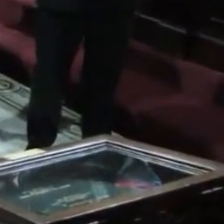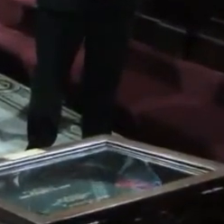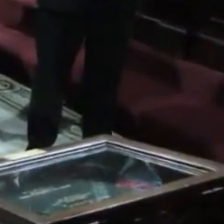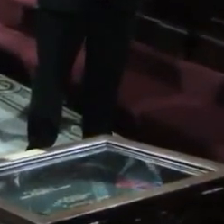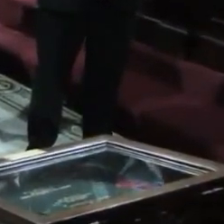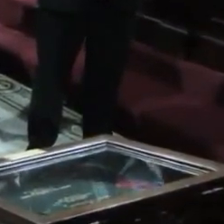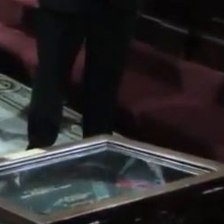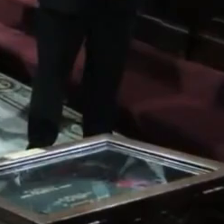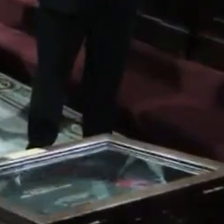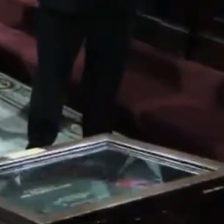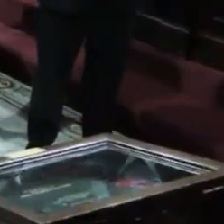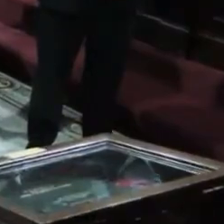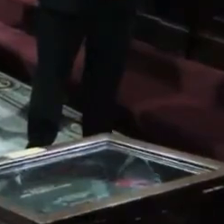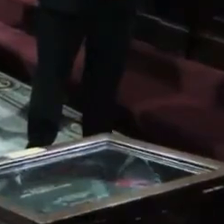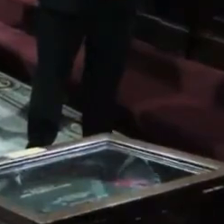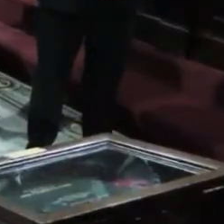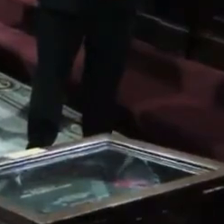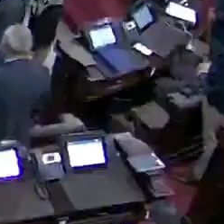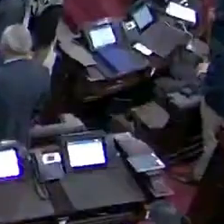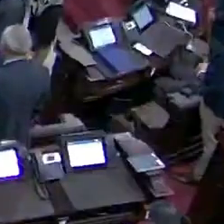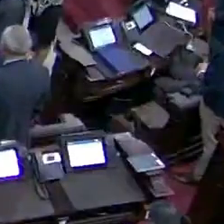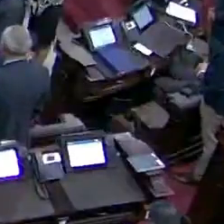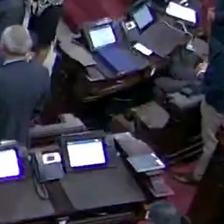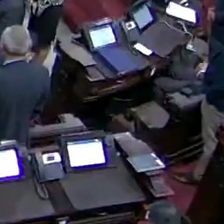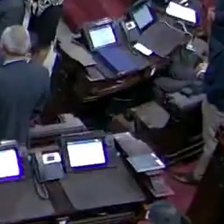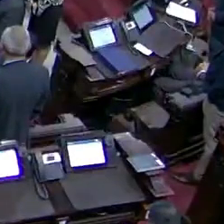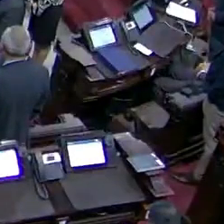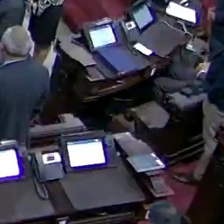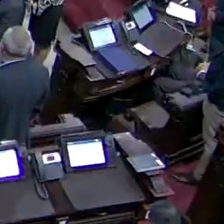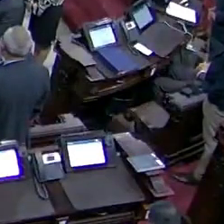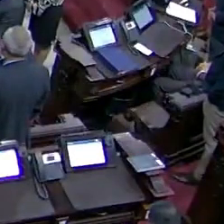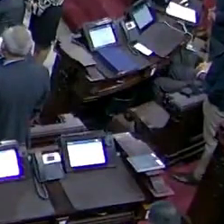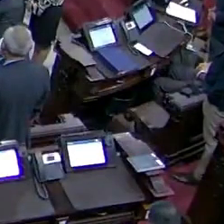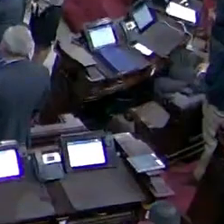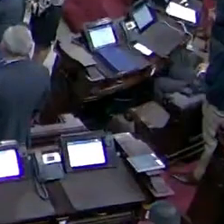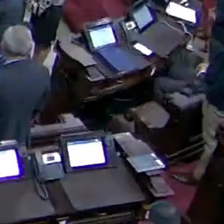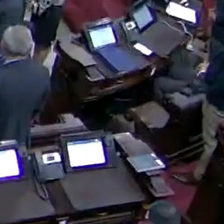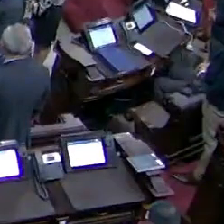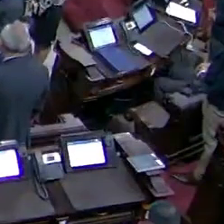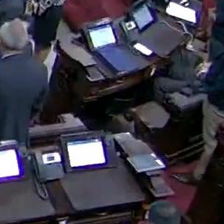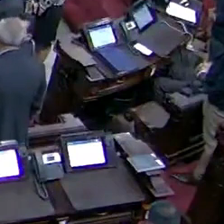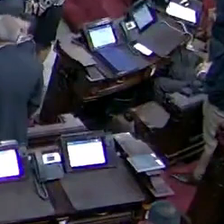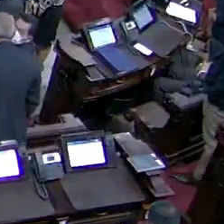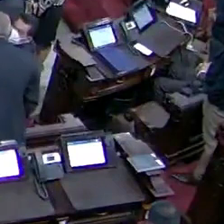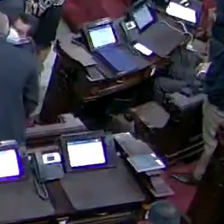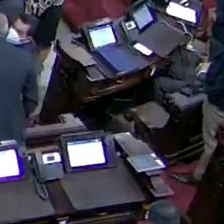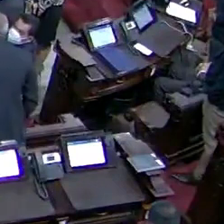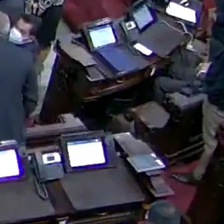Jari Leticia Méndez Madaleno, decano de la Facultad de Derecho de la Universidad del